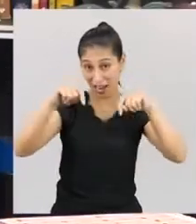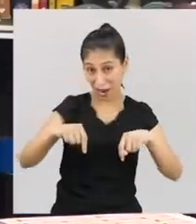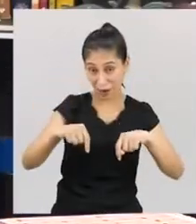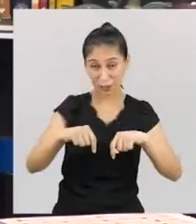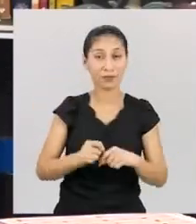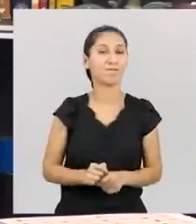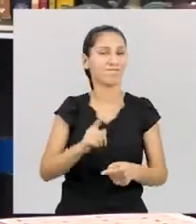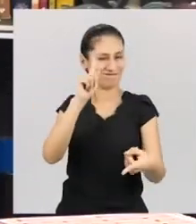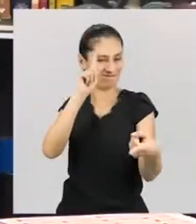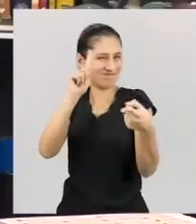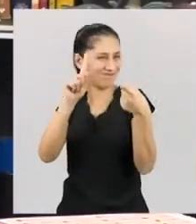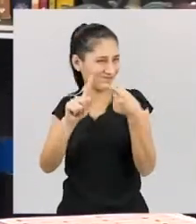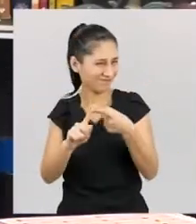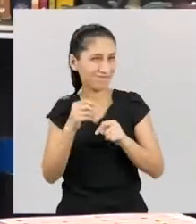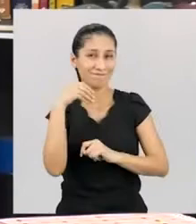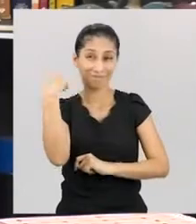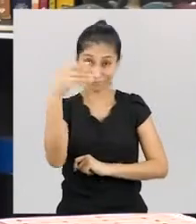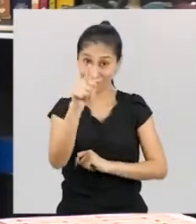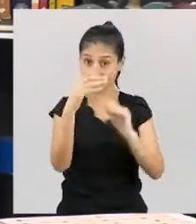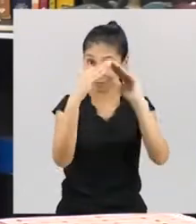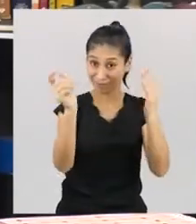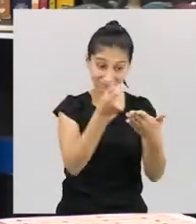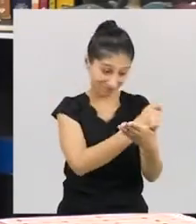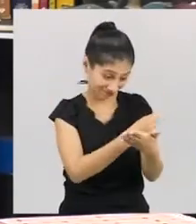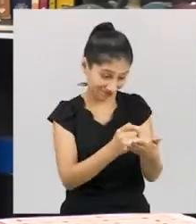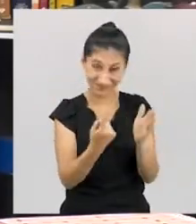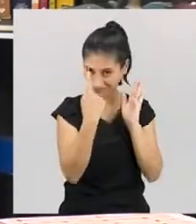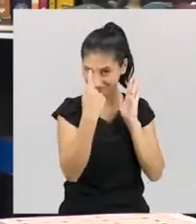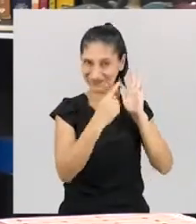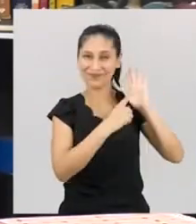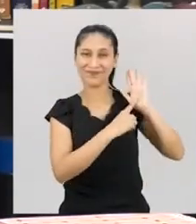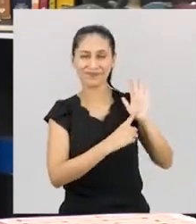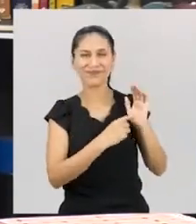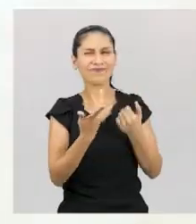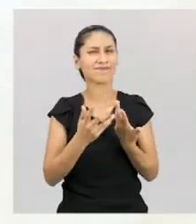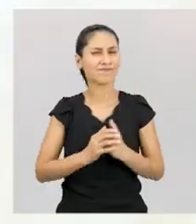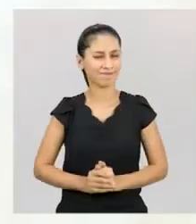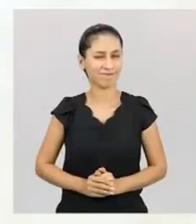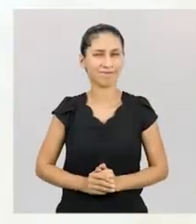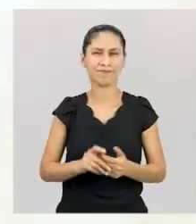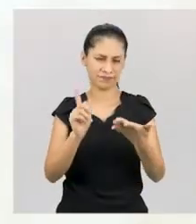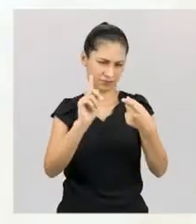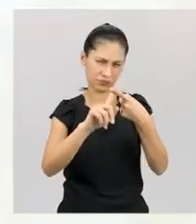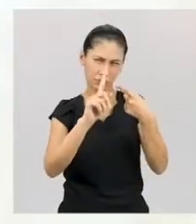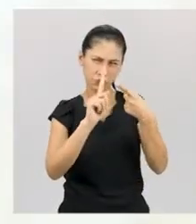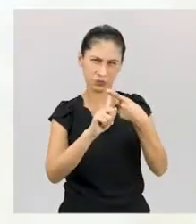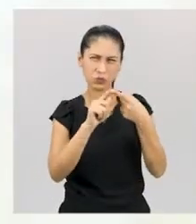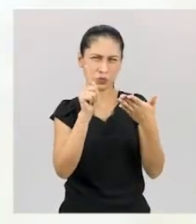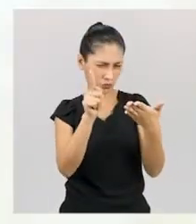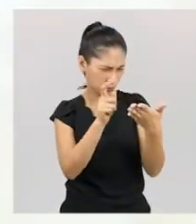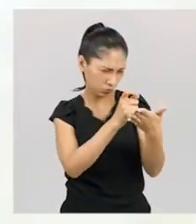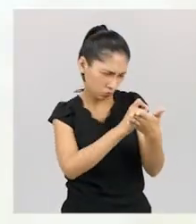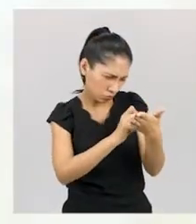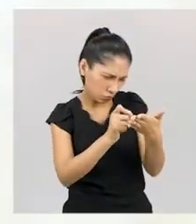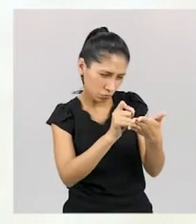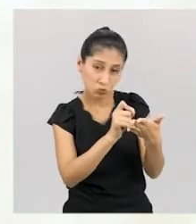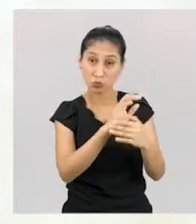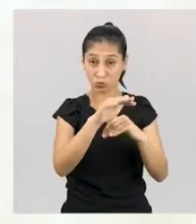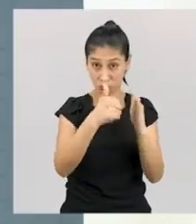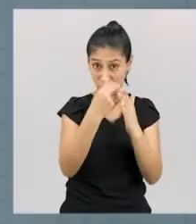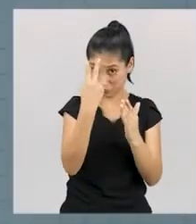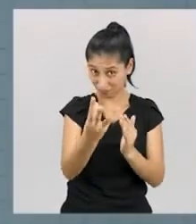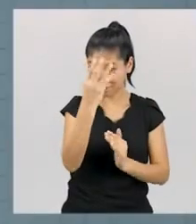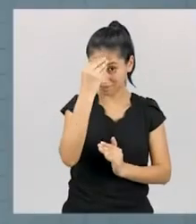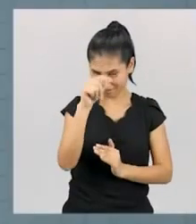Ahora corresponde plantear un reto para que lo realicen en casa. Aquí va. Resolvamos las situaciones utilizando lo que